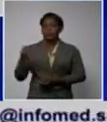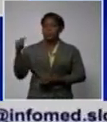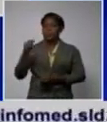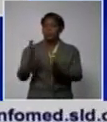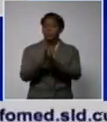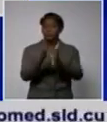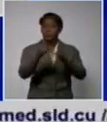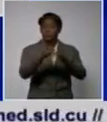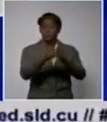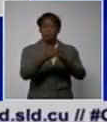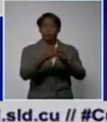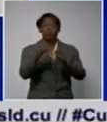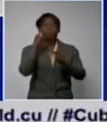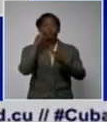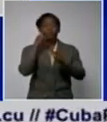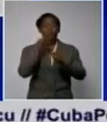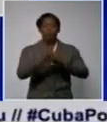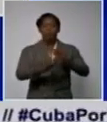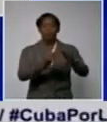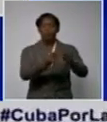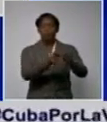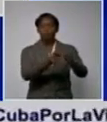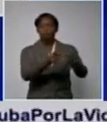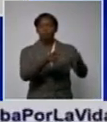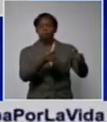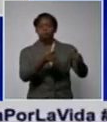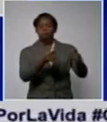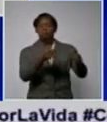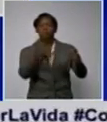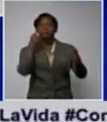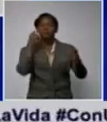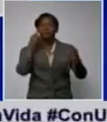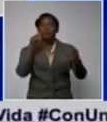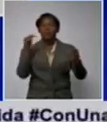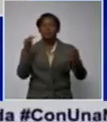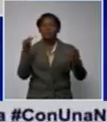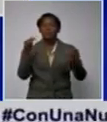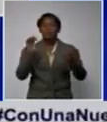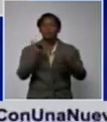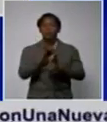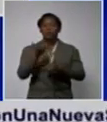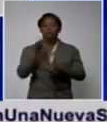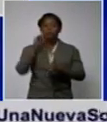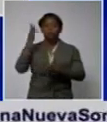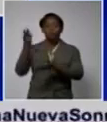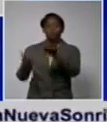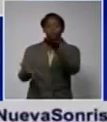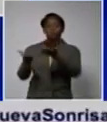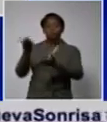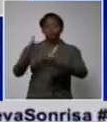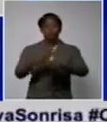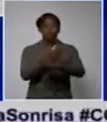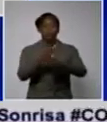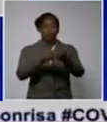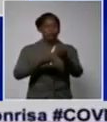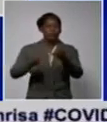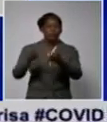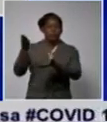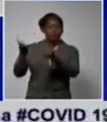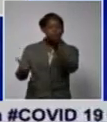que lo aumentó discretamente, pues disminuyen sus tasas en comparación con el día anterior.